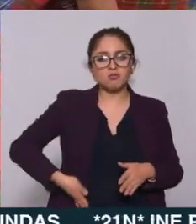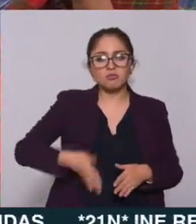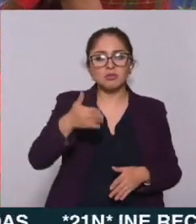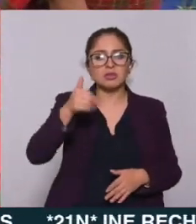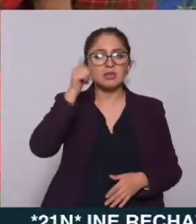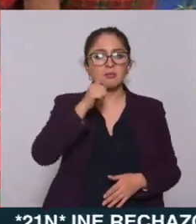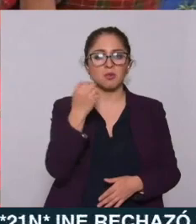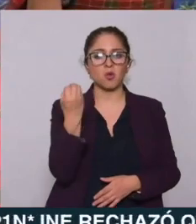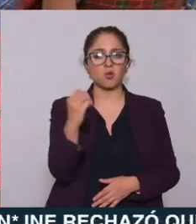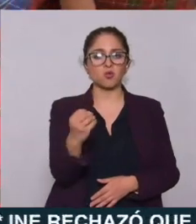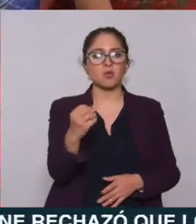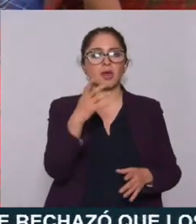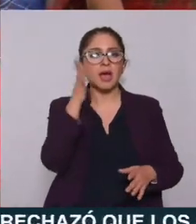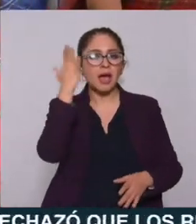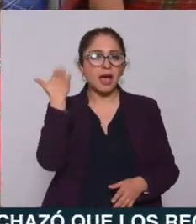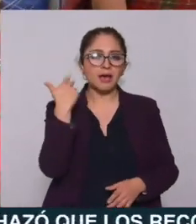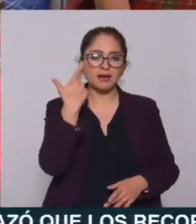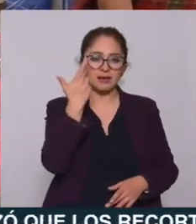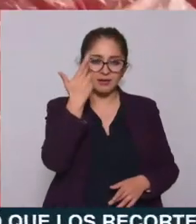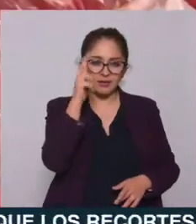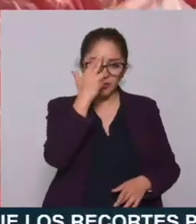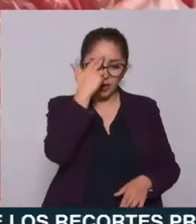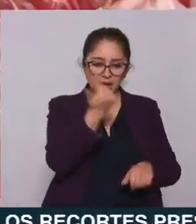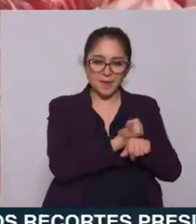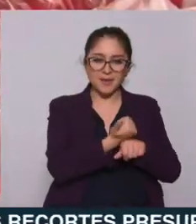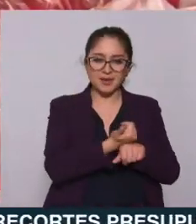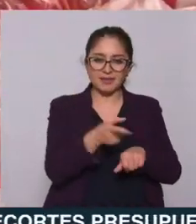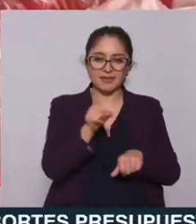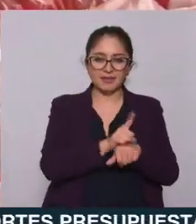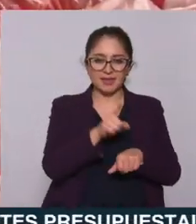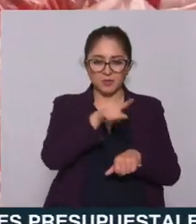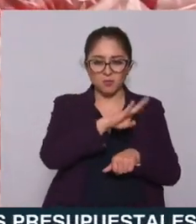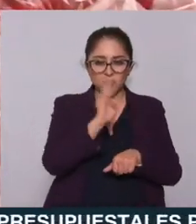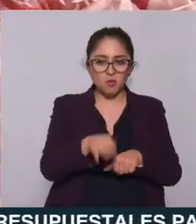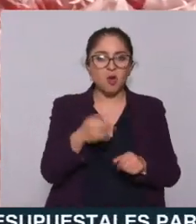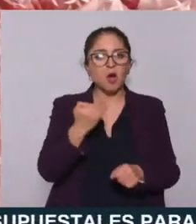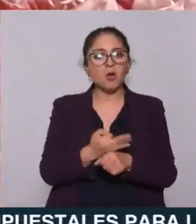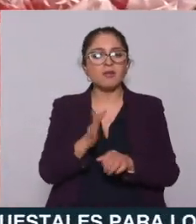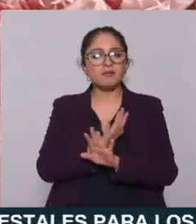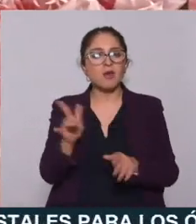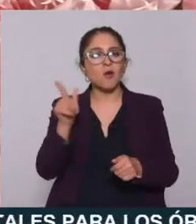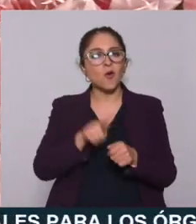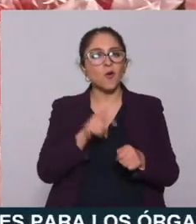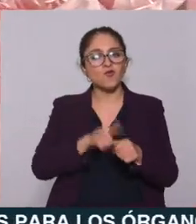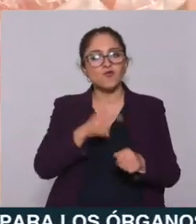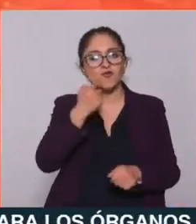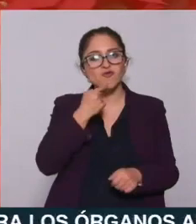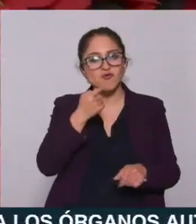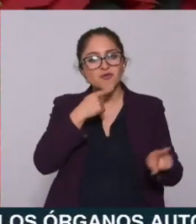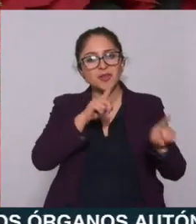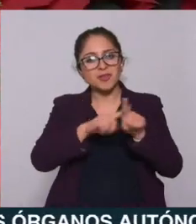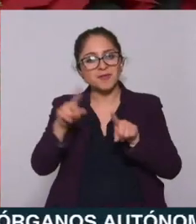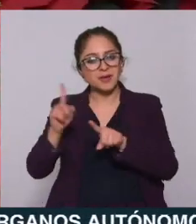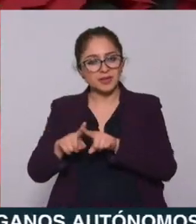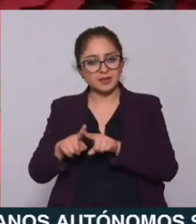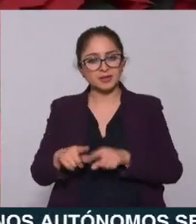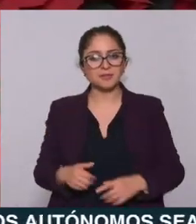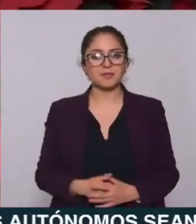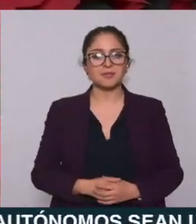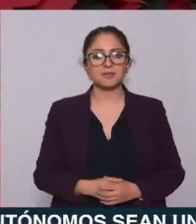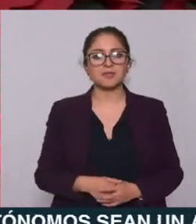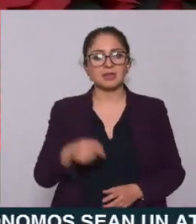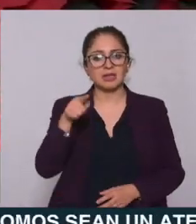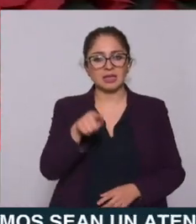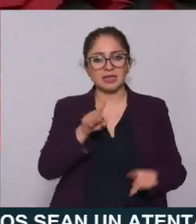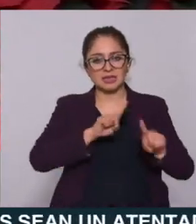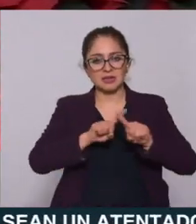octubre rebosaban del amarillo de la flor de los muertos, hoy se tiñen del rojo intenso de las Nochebuenas y sus variantes. Bueno, esta es una de las